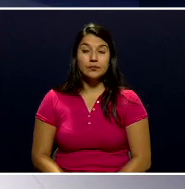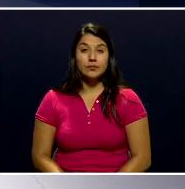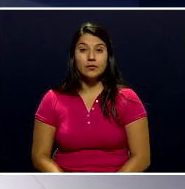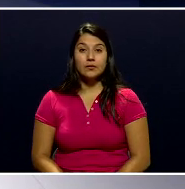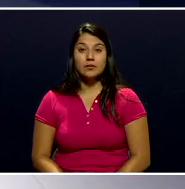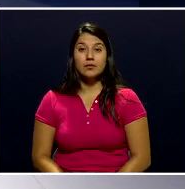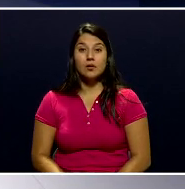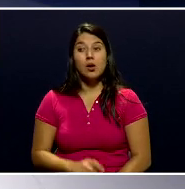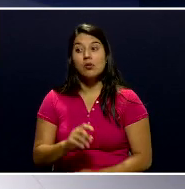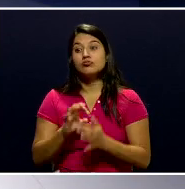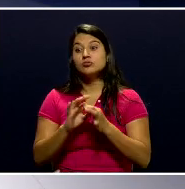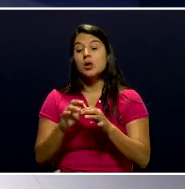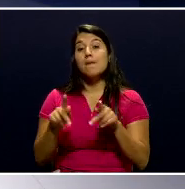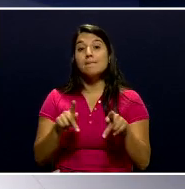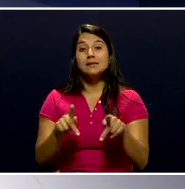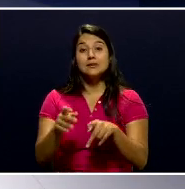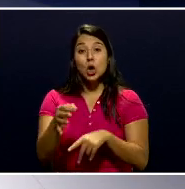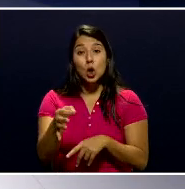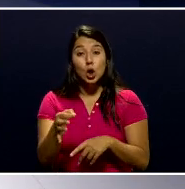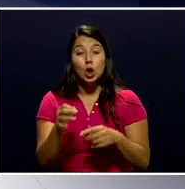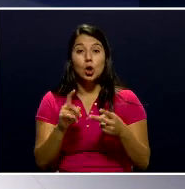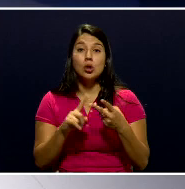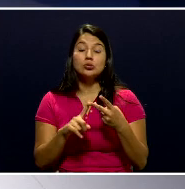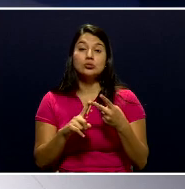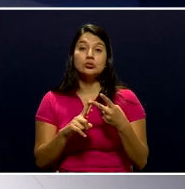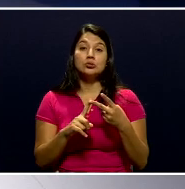sobre el Paseo Colón, está